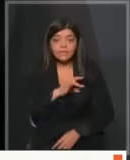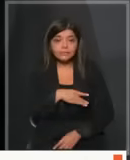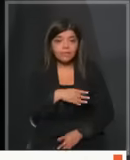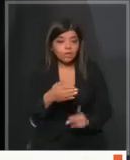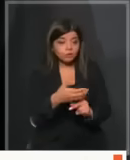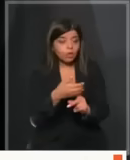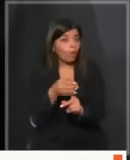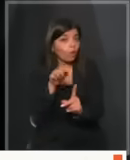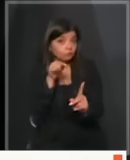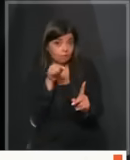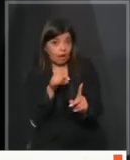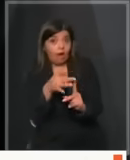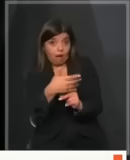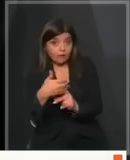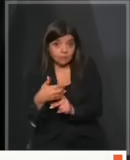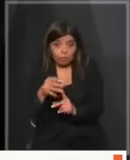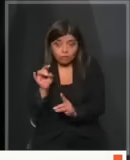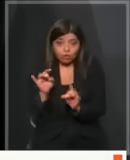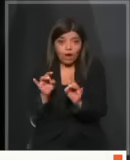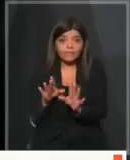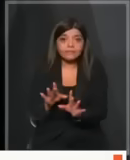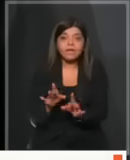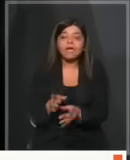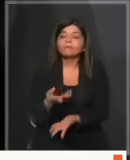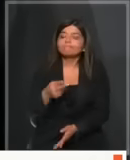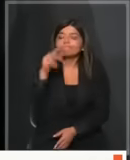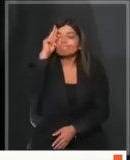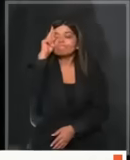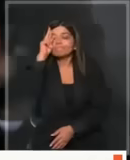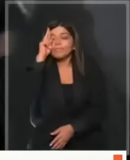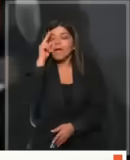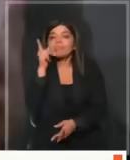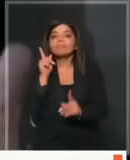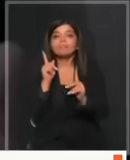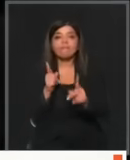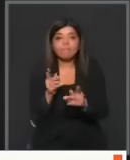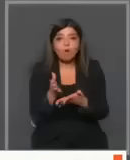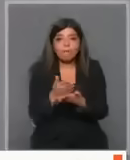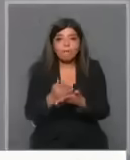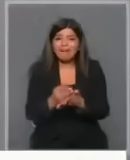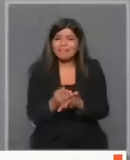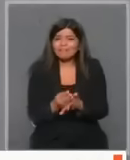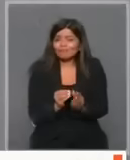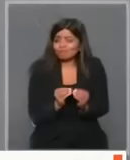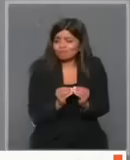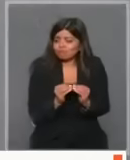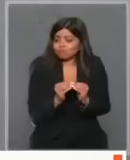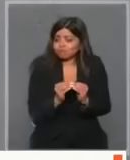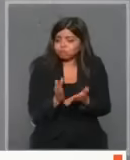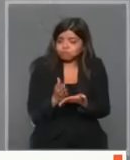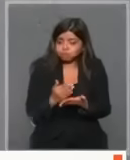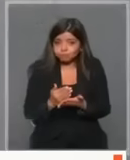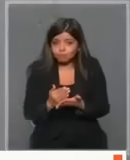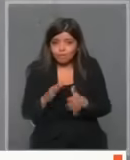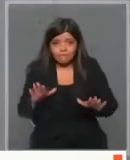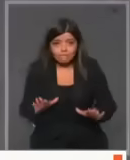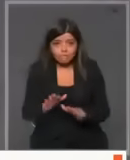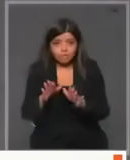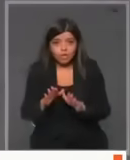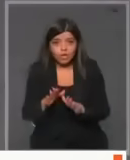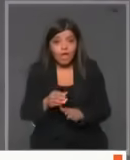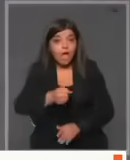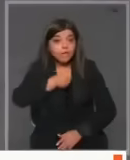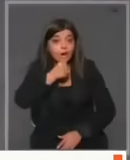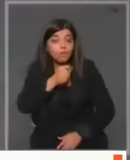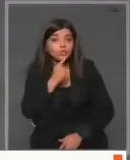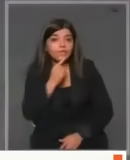de esta naturaleza, solamente hace reflexionar en que debemos prepararnos aún más. Reportajes Tele13 pudo acceder a la